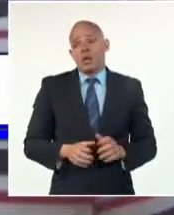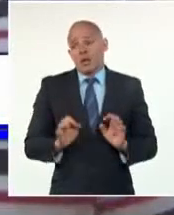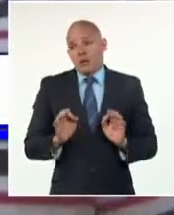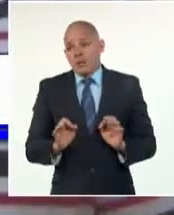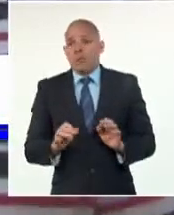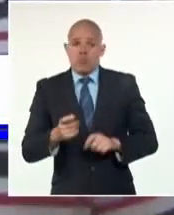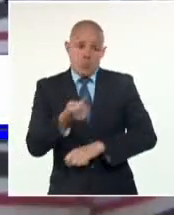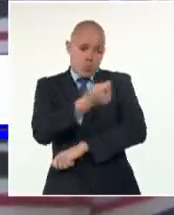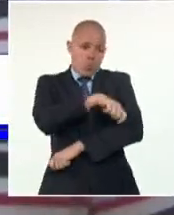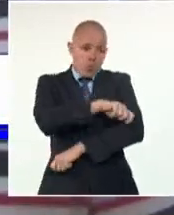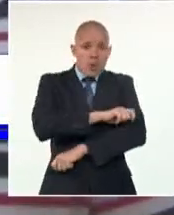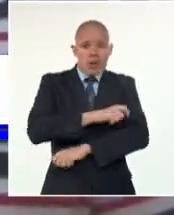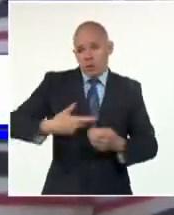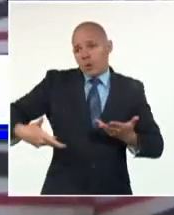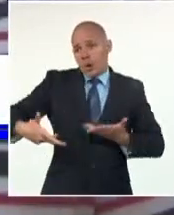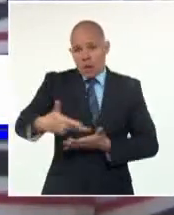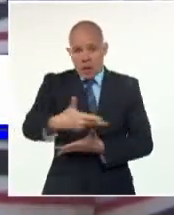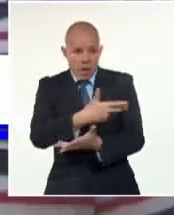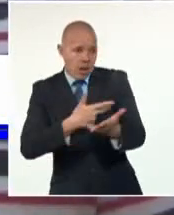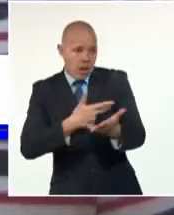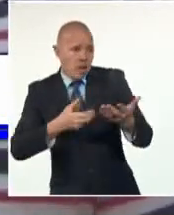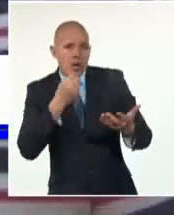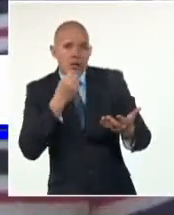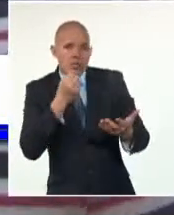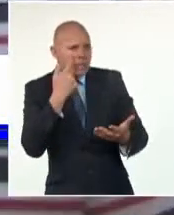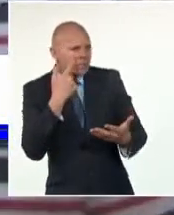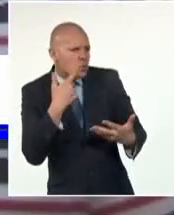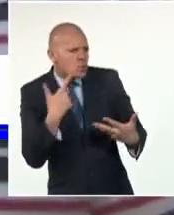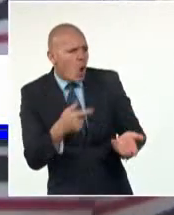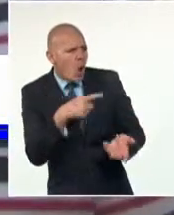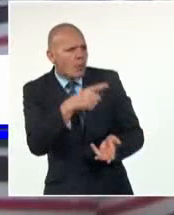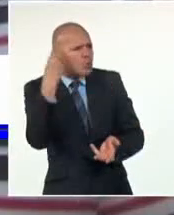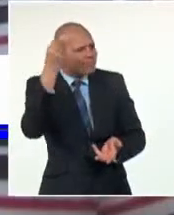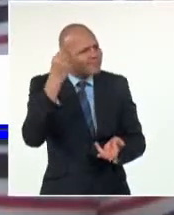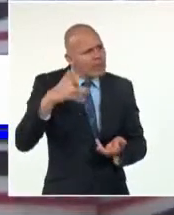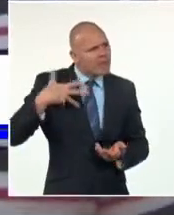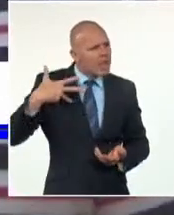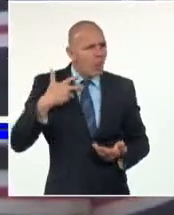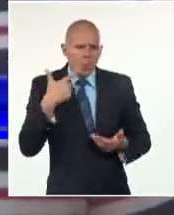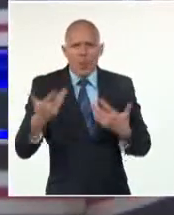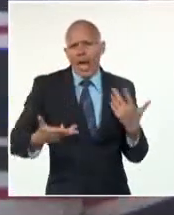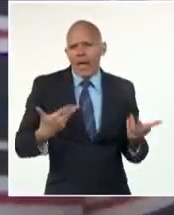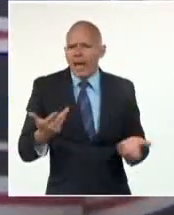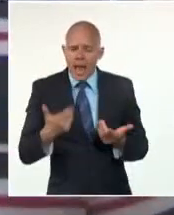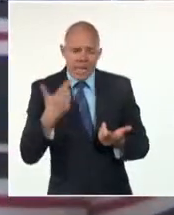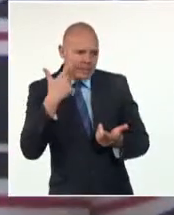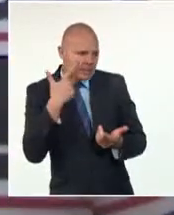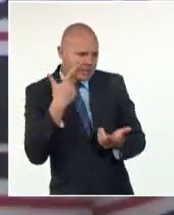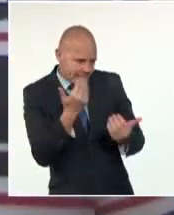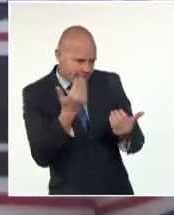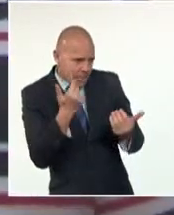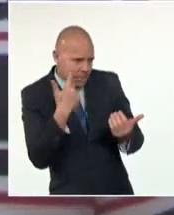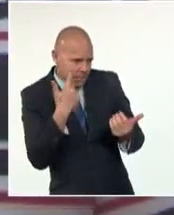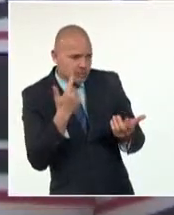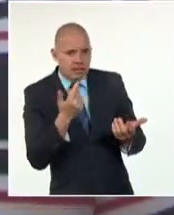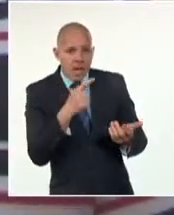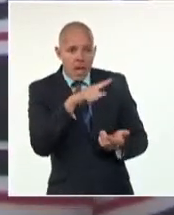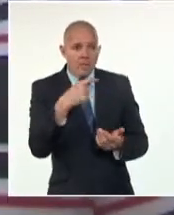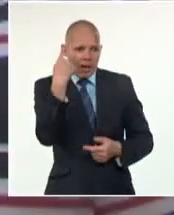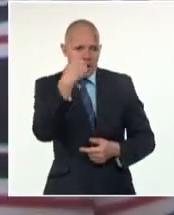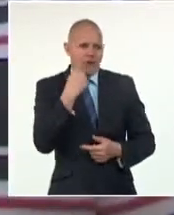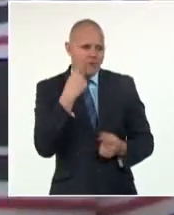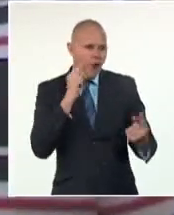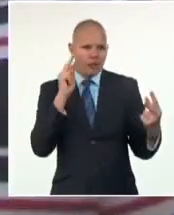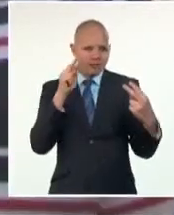comunidad, y ahí discutir con ellos, ver con ellos sus inquietudes, sus problemas, y que ellos sepan quiénes son sus candidatos